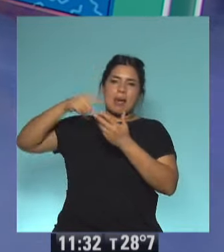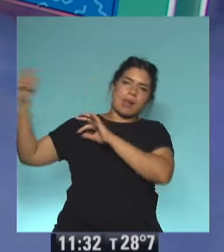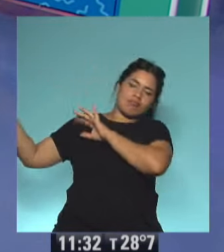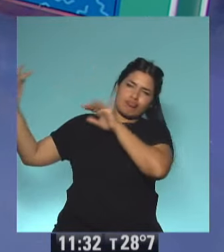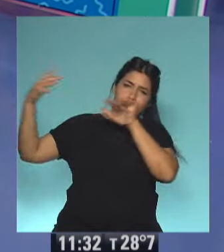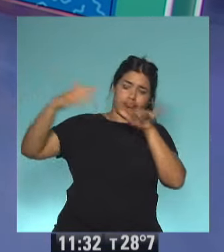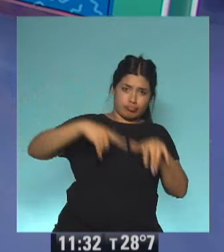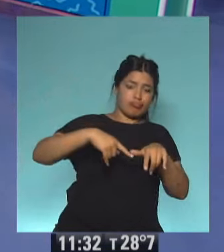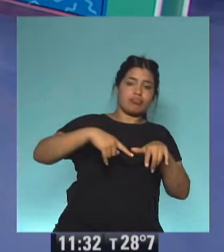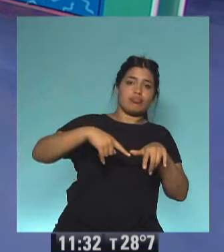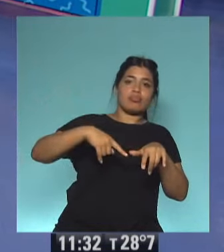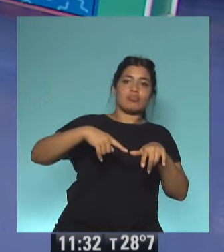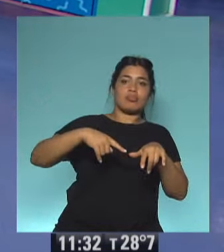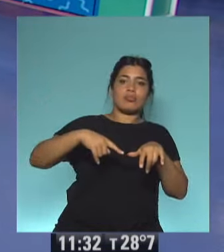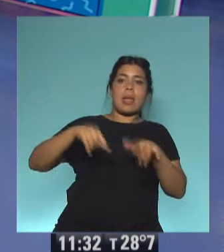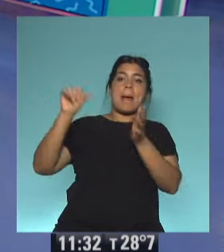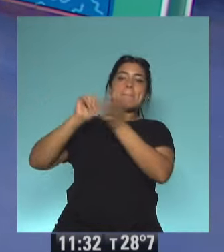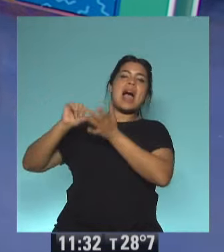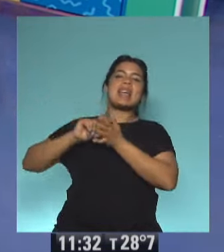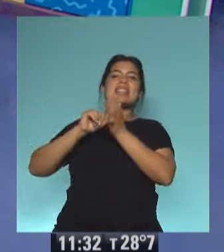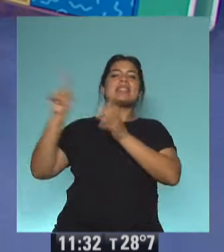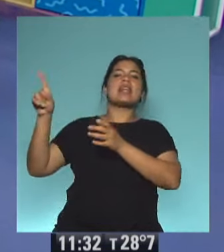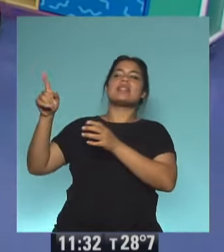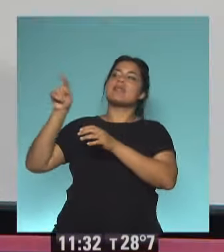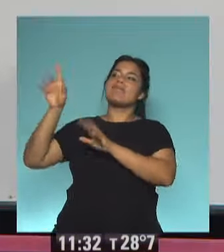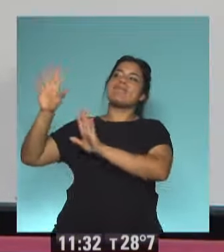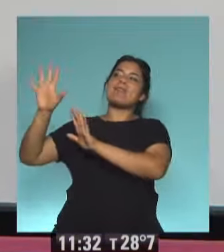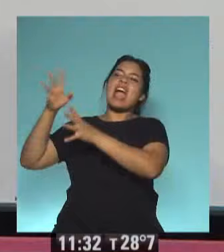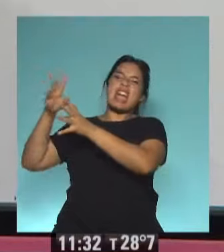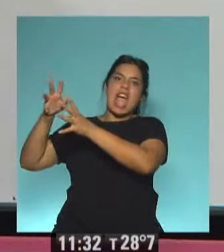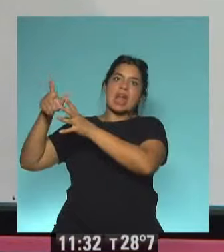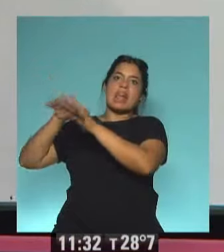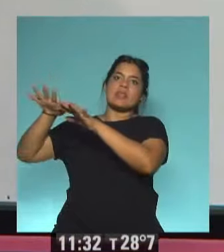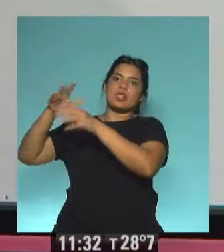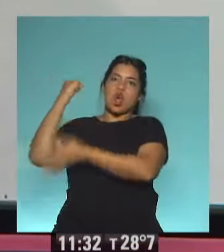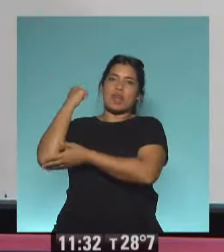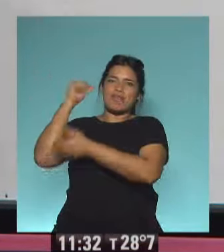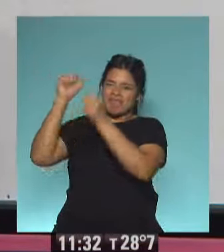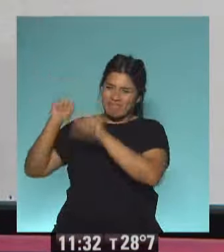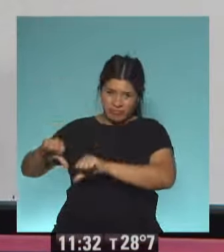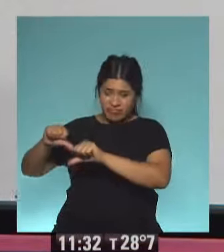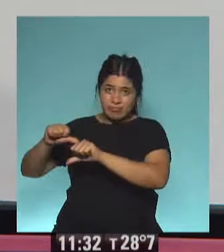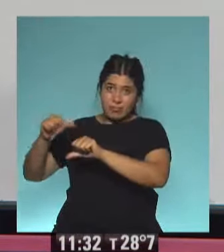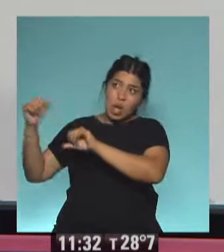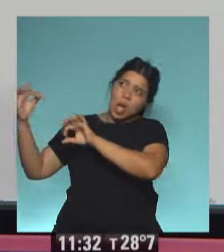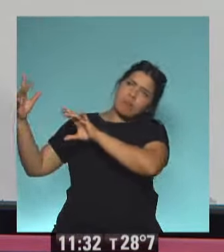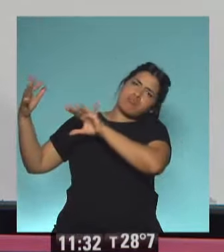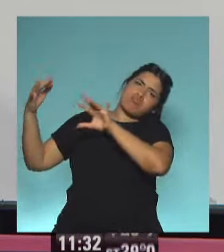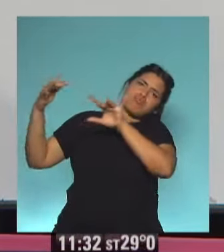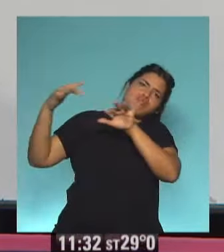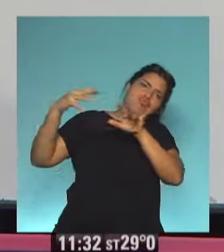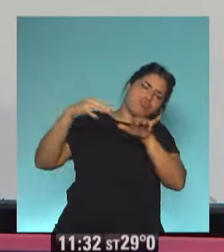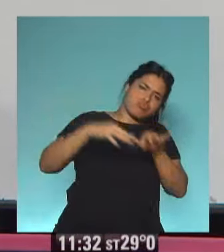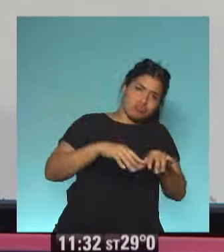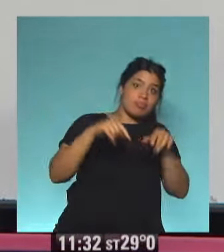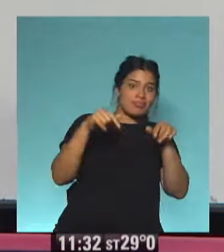eran países que estaban en guerra o estaban en situación de crisis, y esas familias enteras que se venían para